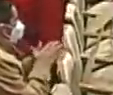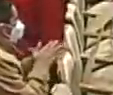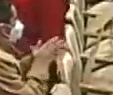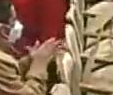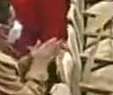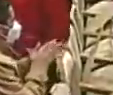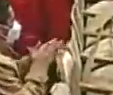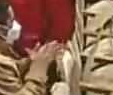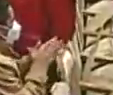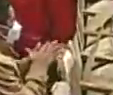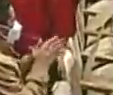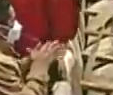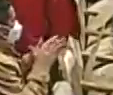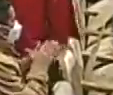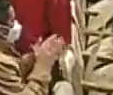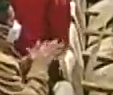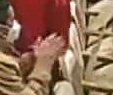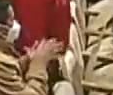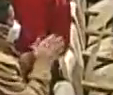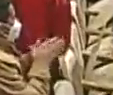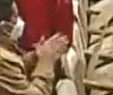de agosto.